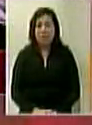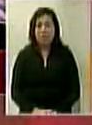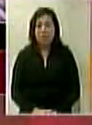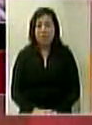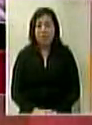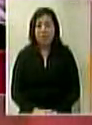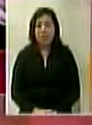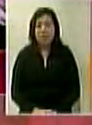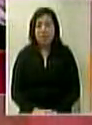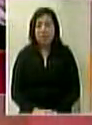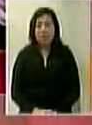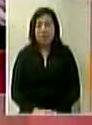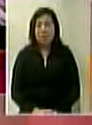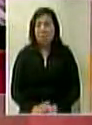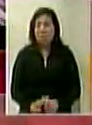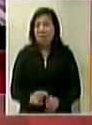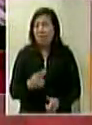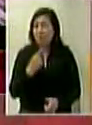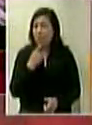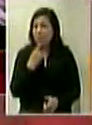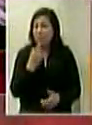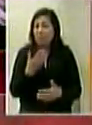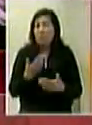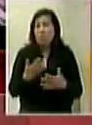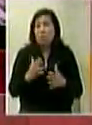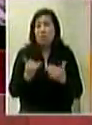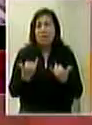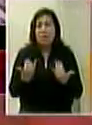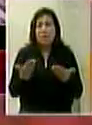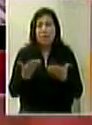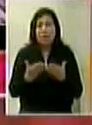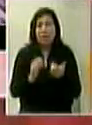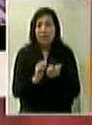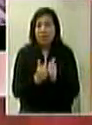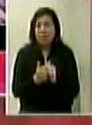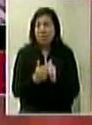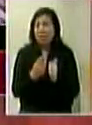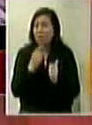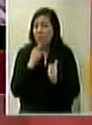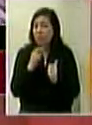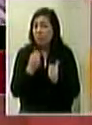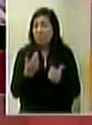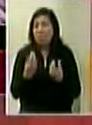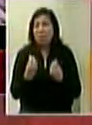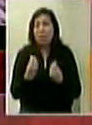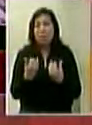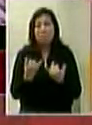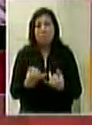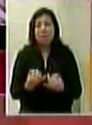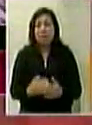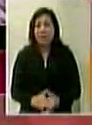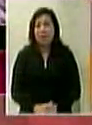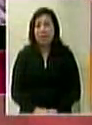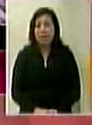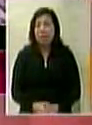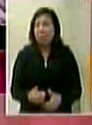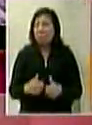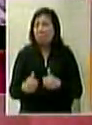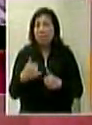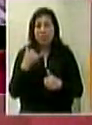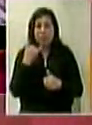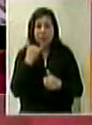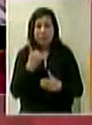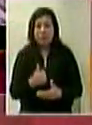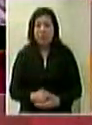desde el penal. Pero no se dice que casualmente, desde que se le ha cambiado el penal, ya no hace eso. Porque verdaderamente se le han aislado los